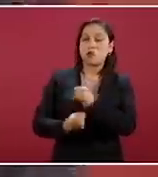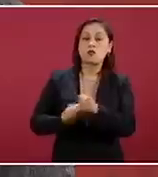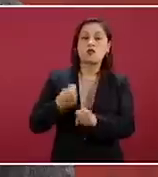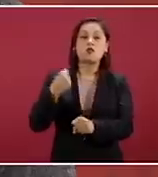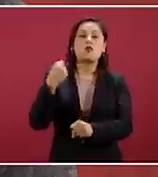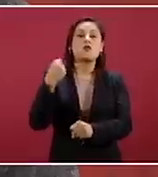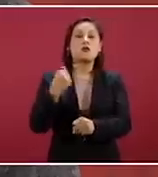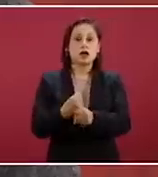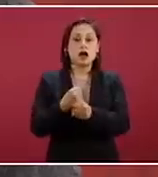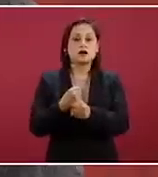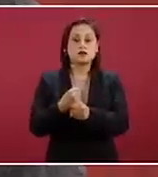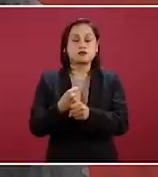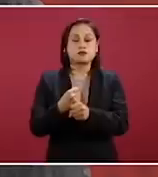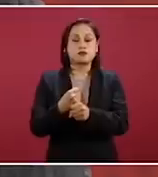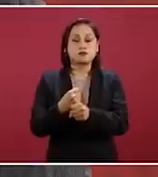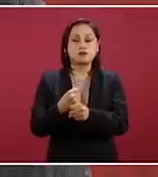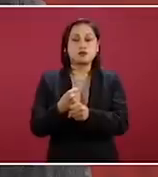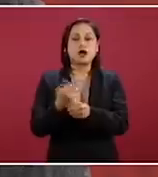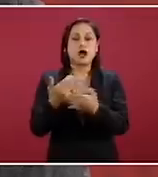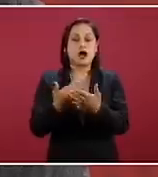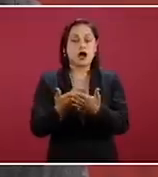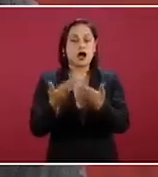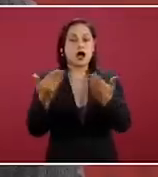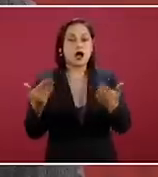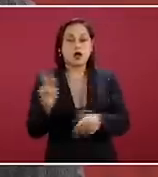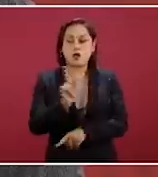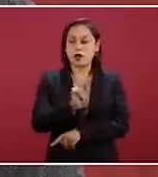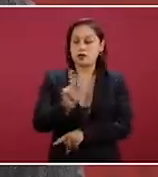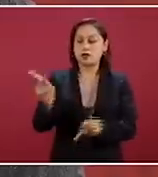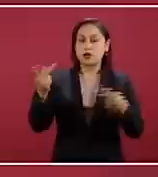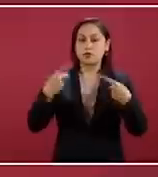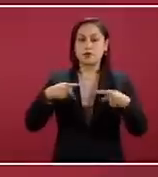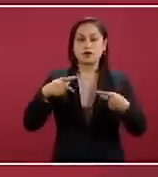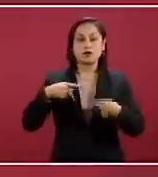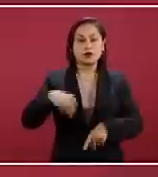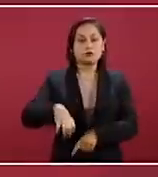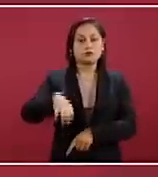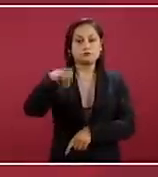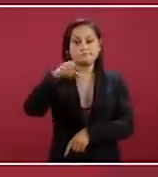tengan el derecho a una pensión.